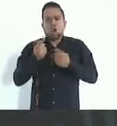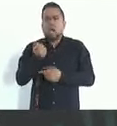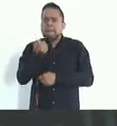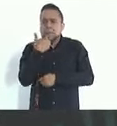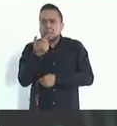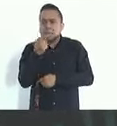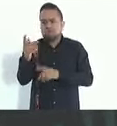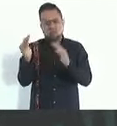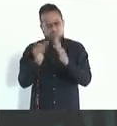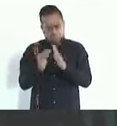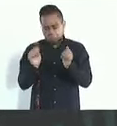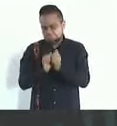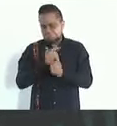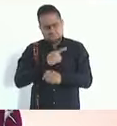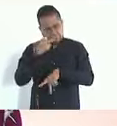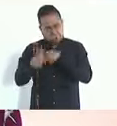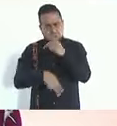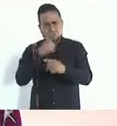sus viviendas.